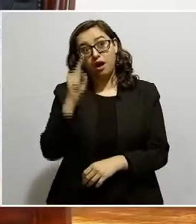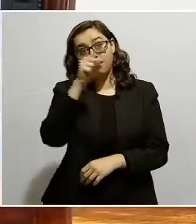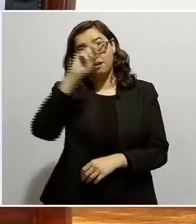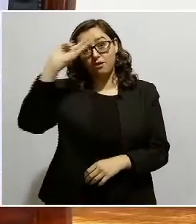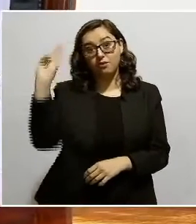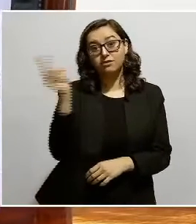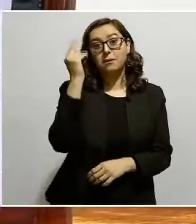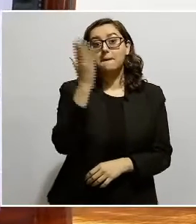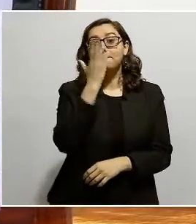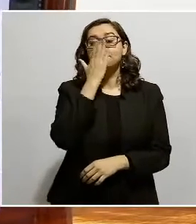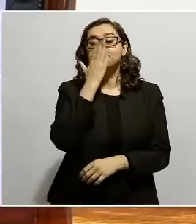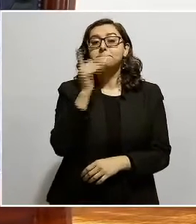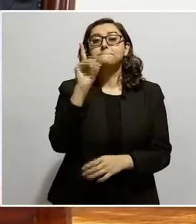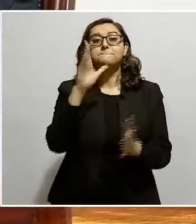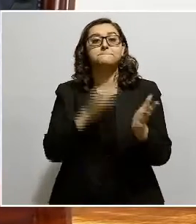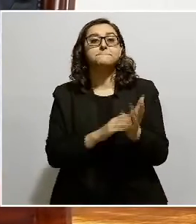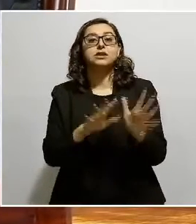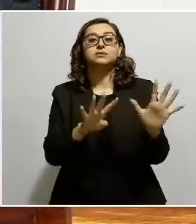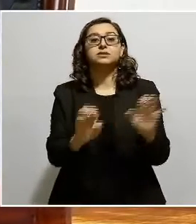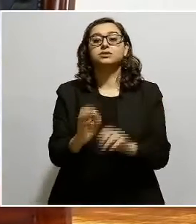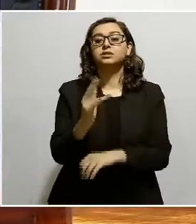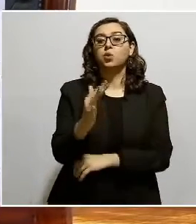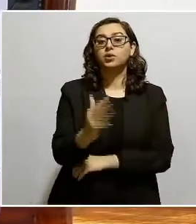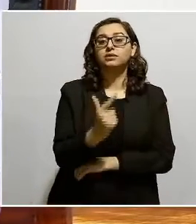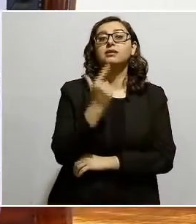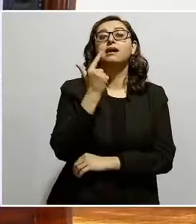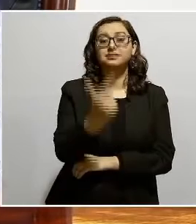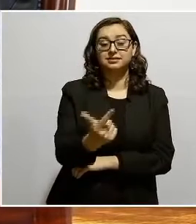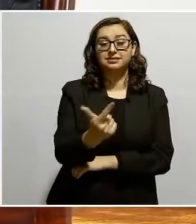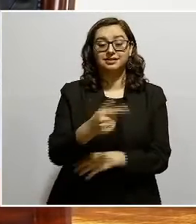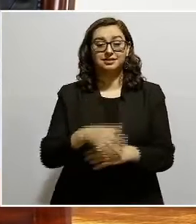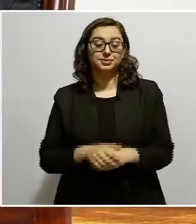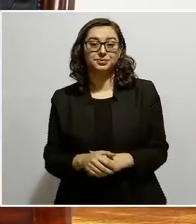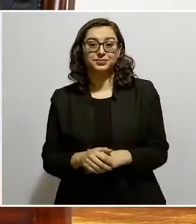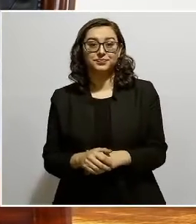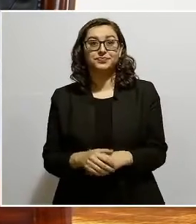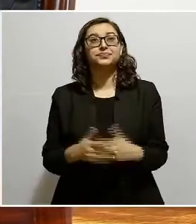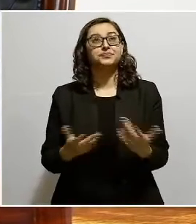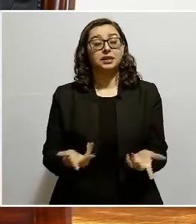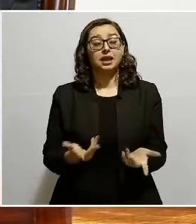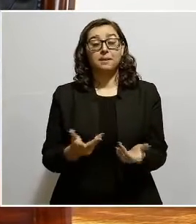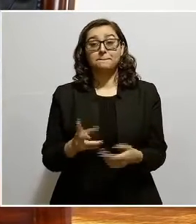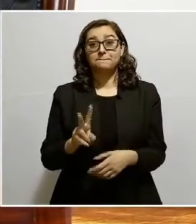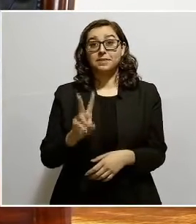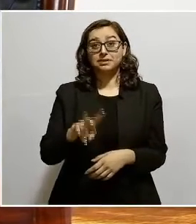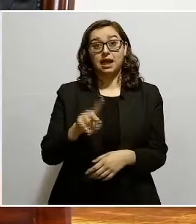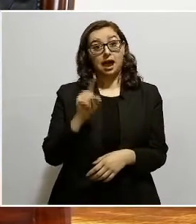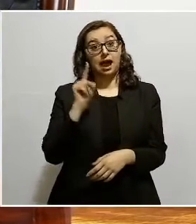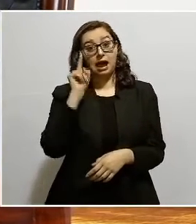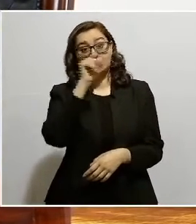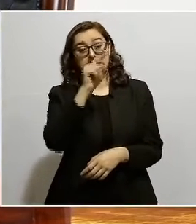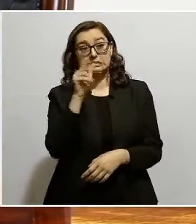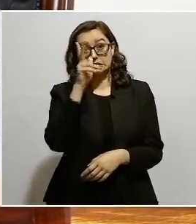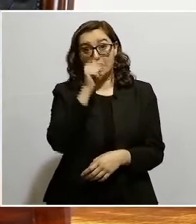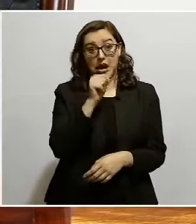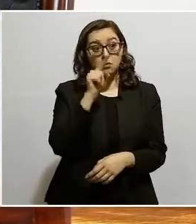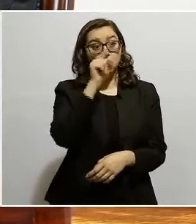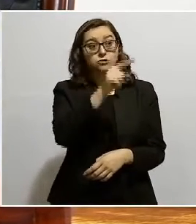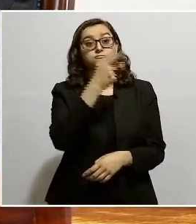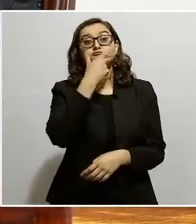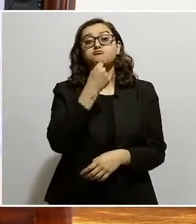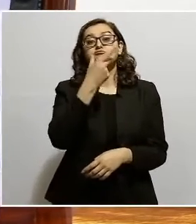en 1957. En esa ocasión, hallándose en Hermosillo, escribió el